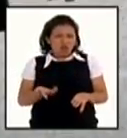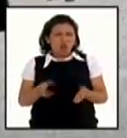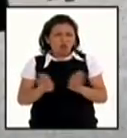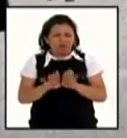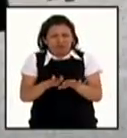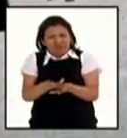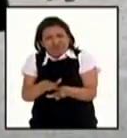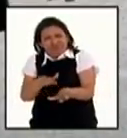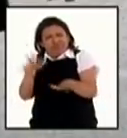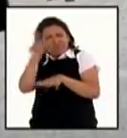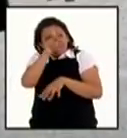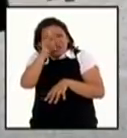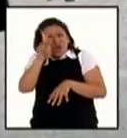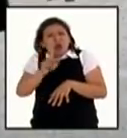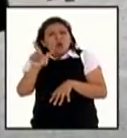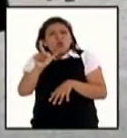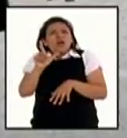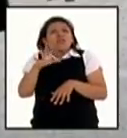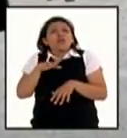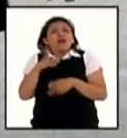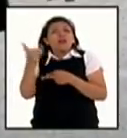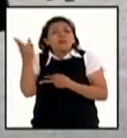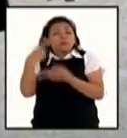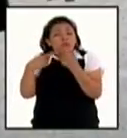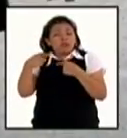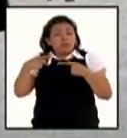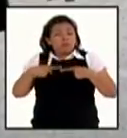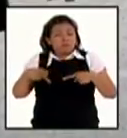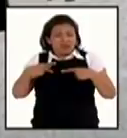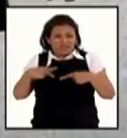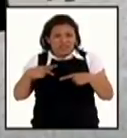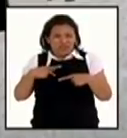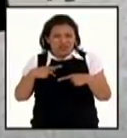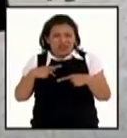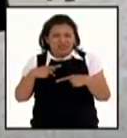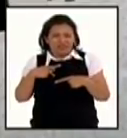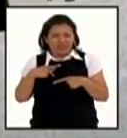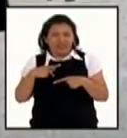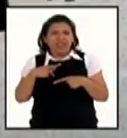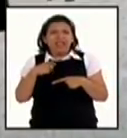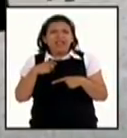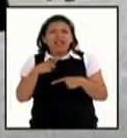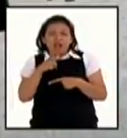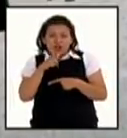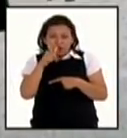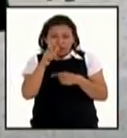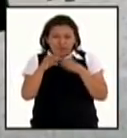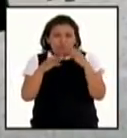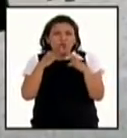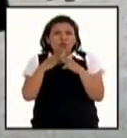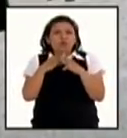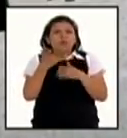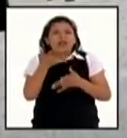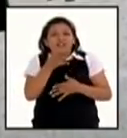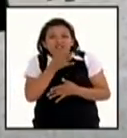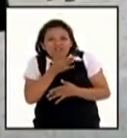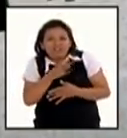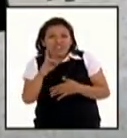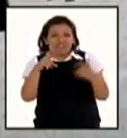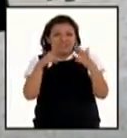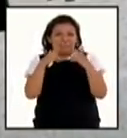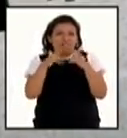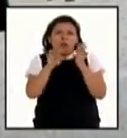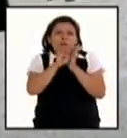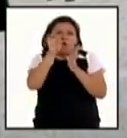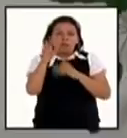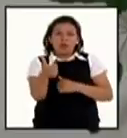agudizan con la llegada de seguidores de la Iglesia Luz del Mundo a sus celebraciones religiosas, como la celebración de la Santa